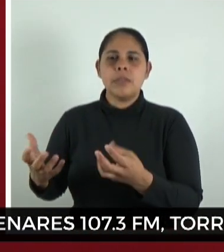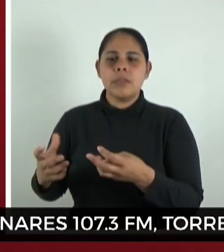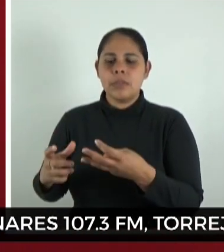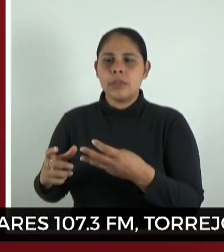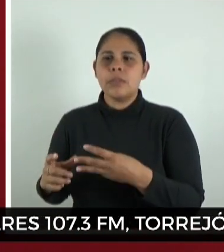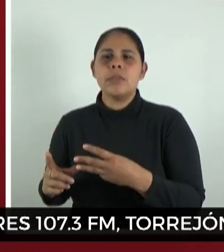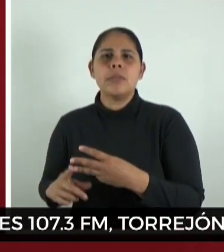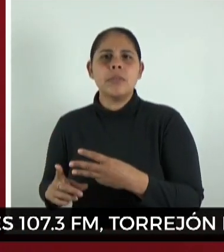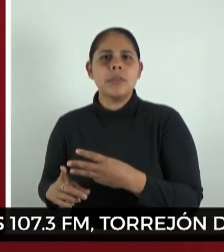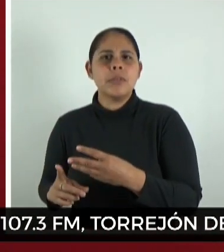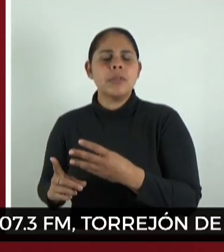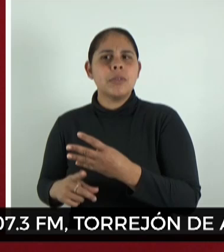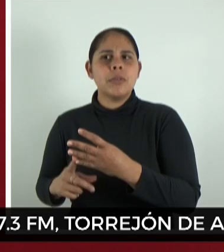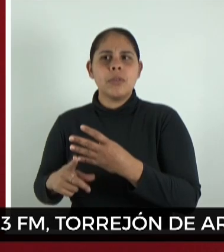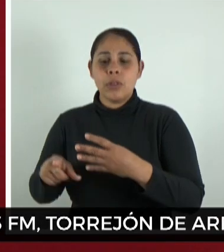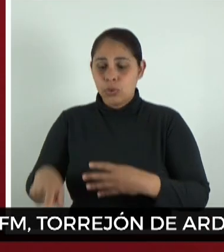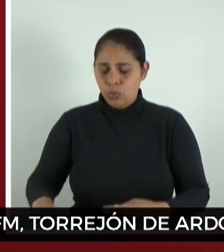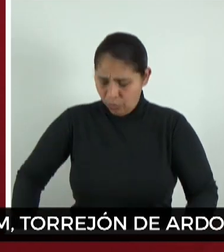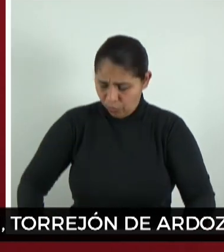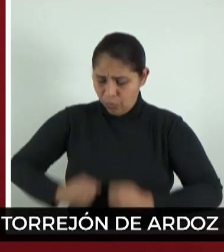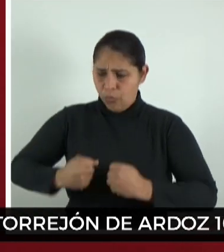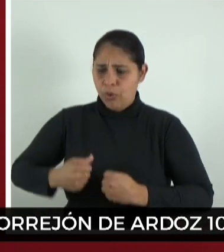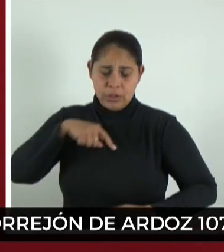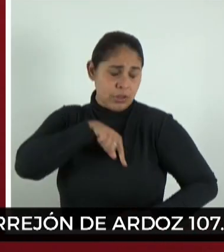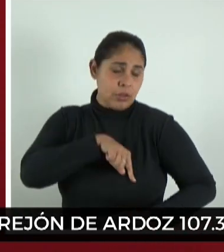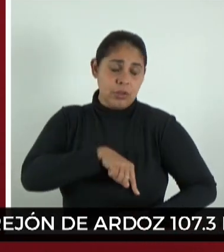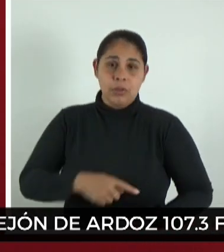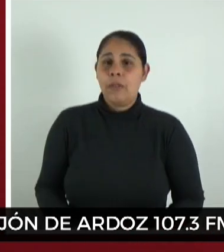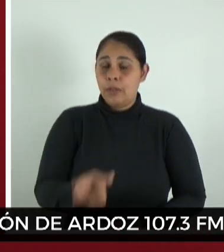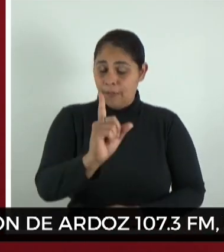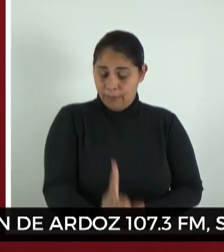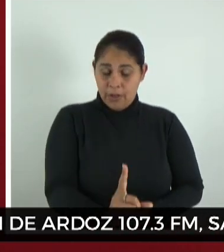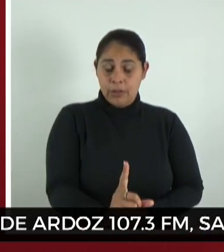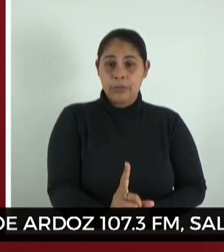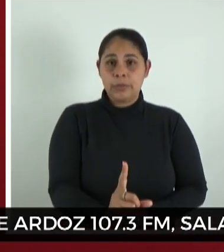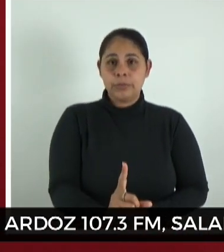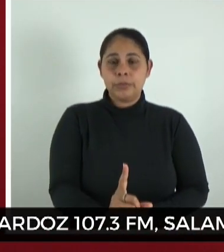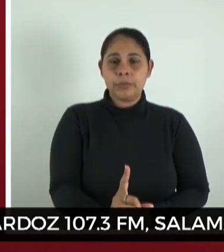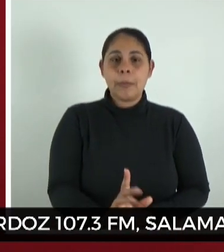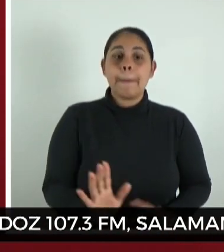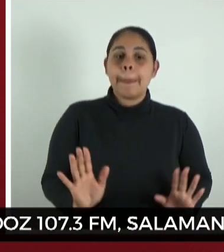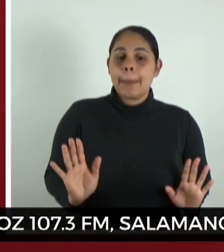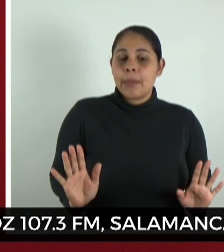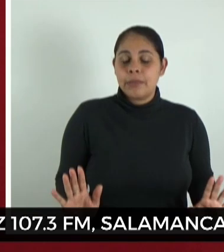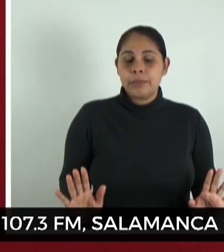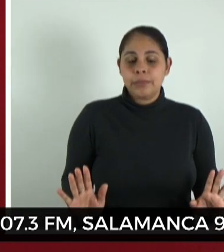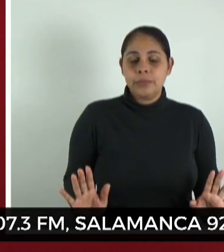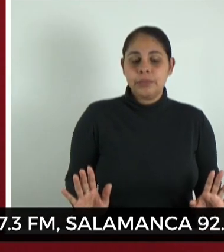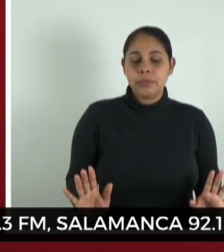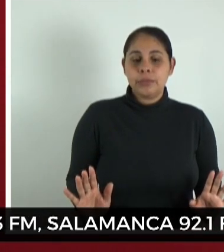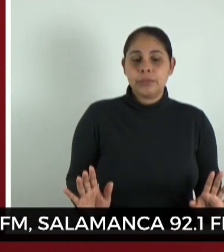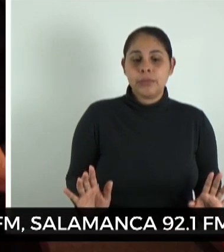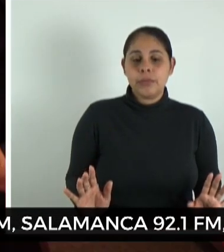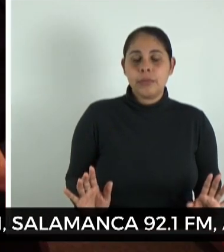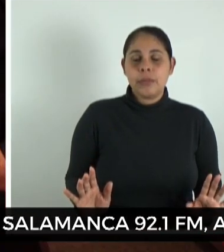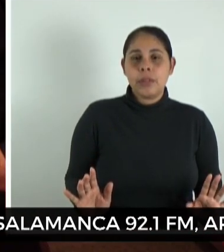Ischios, para estar fuerte y firme. Pero esta palabra